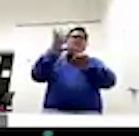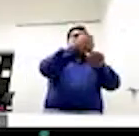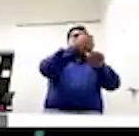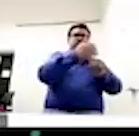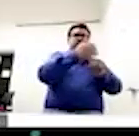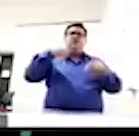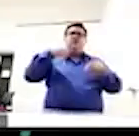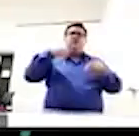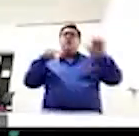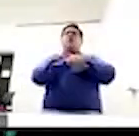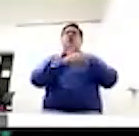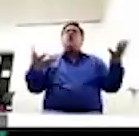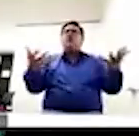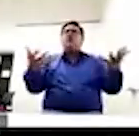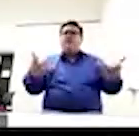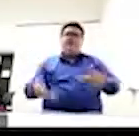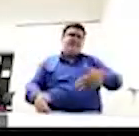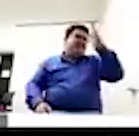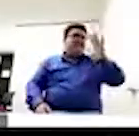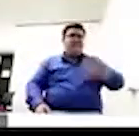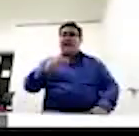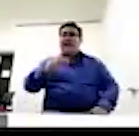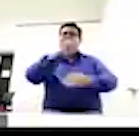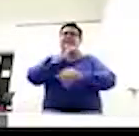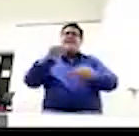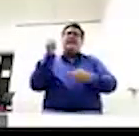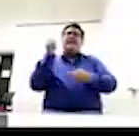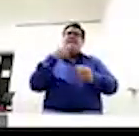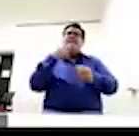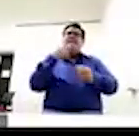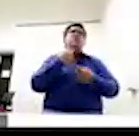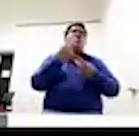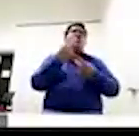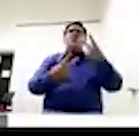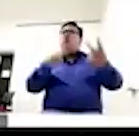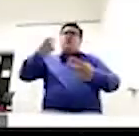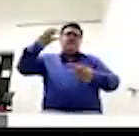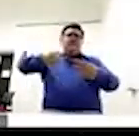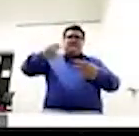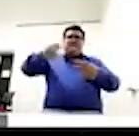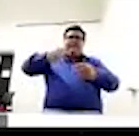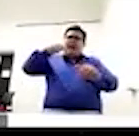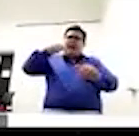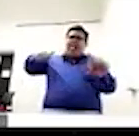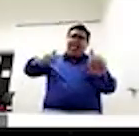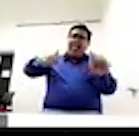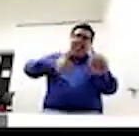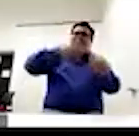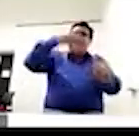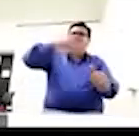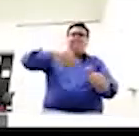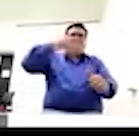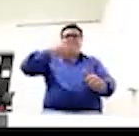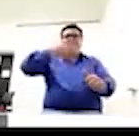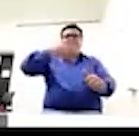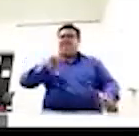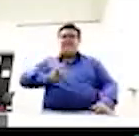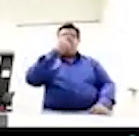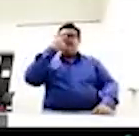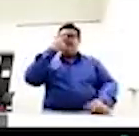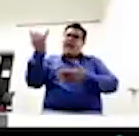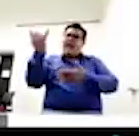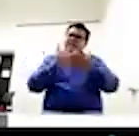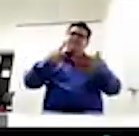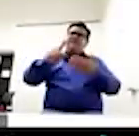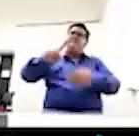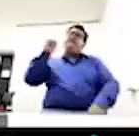Las niñas tomaron su voz y esa voz nos perseguirá donde quiera que vayamos. Esos dibujos en 20 años seguirán